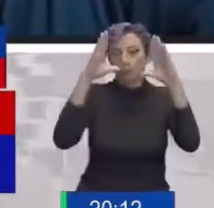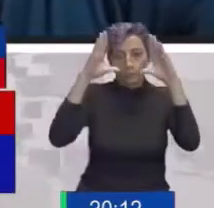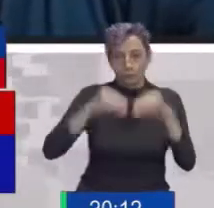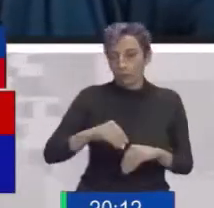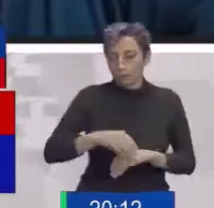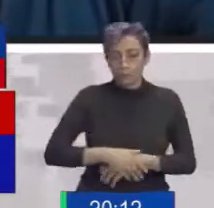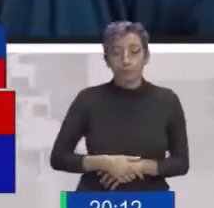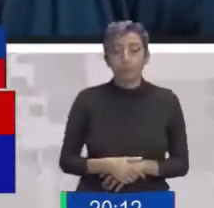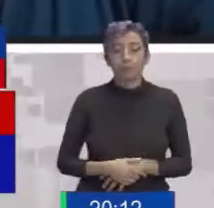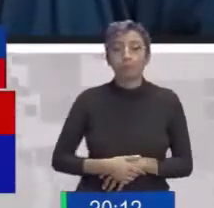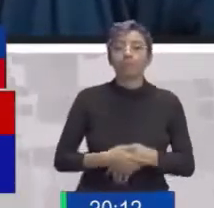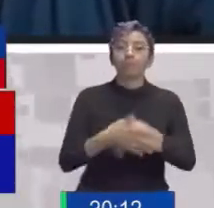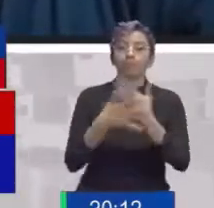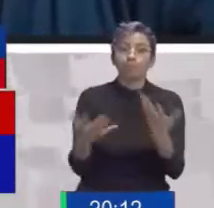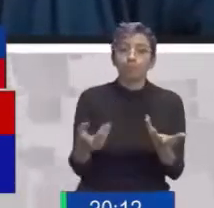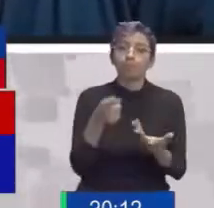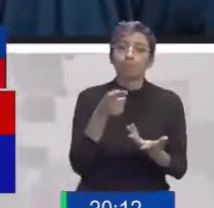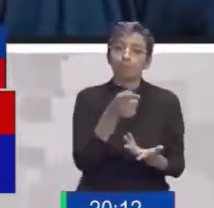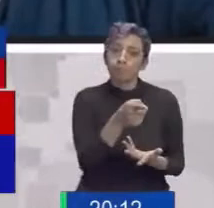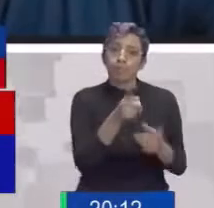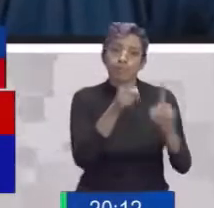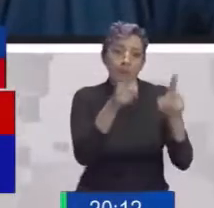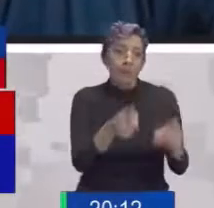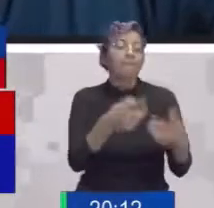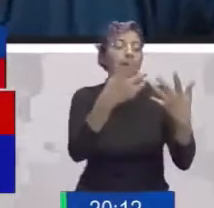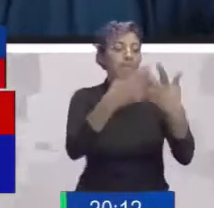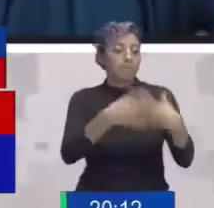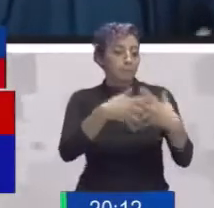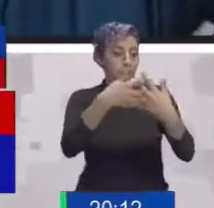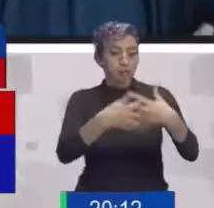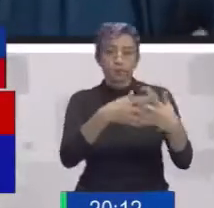bueno, por ahí lo aspiracional del proyecto